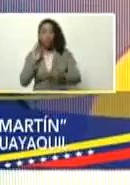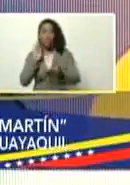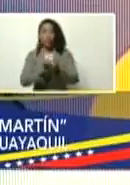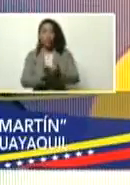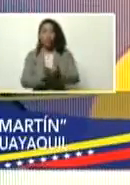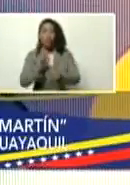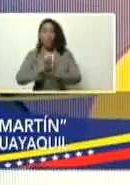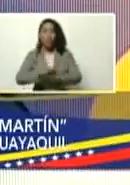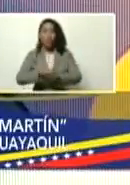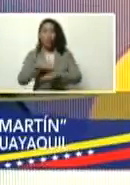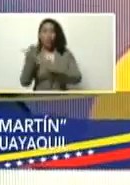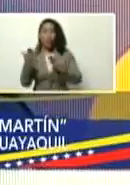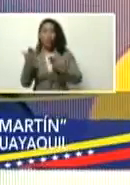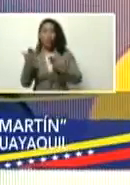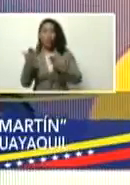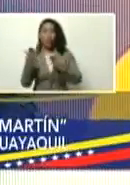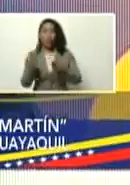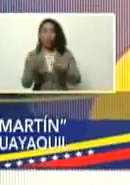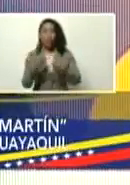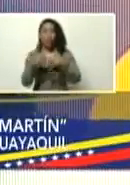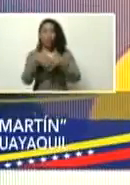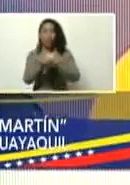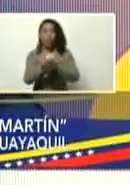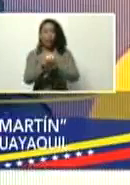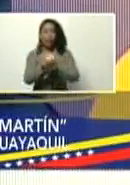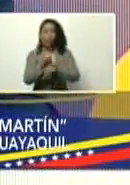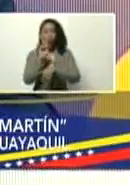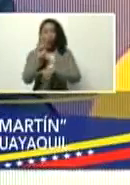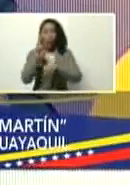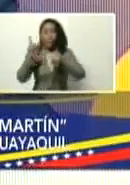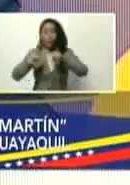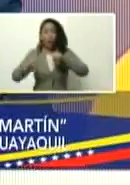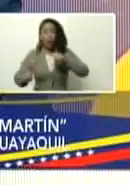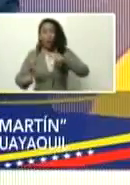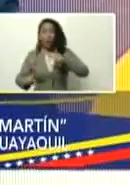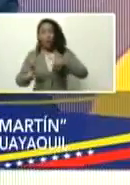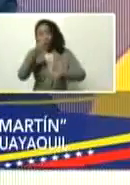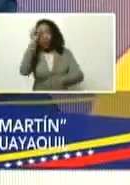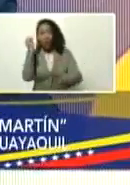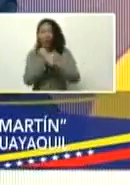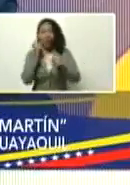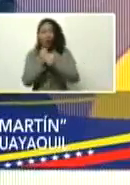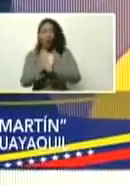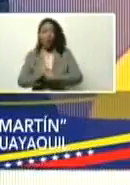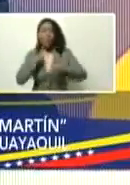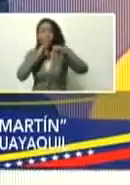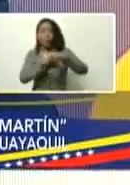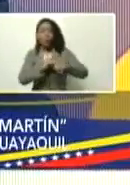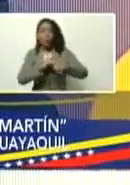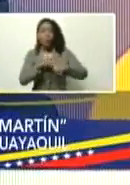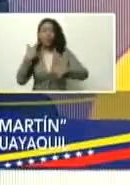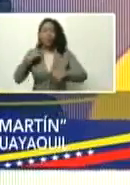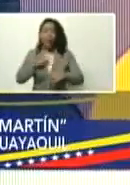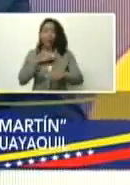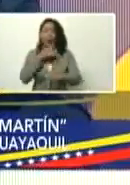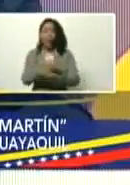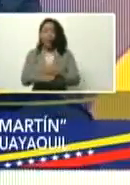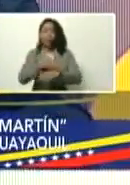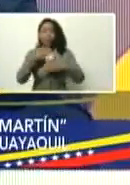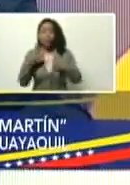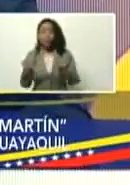implementando, porque la complementación, la ayuda energética, el trabajo común es lo que nos tiene que guiar. Así